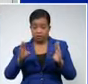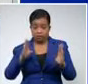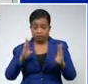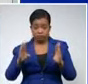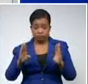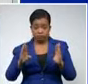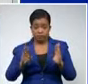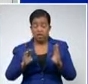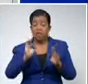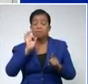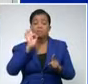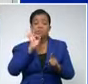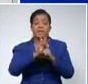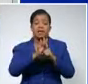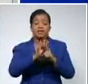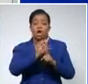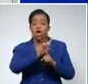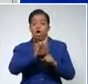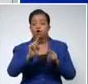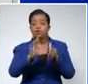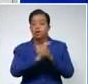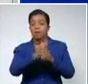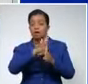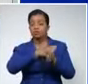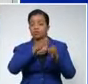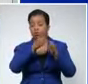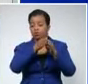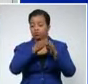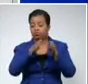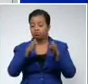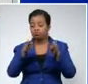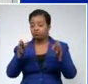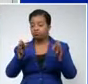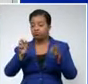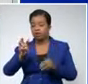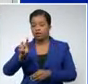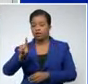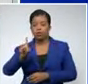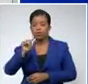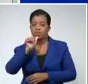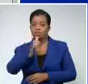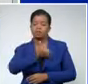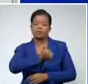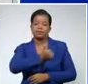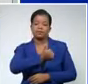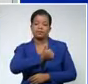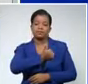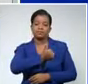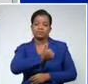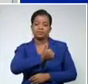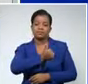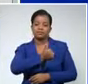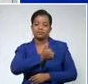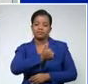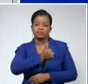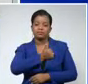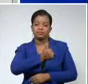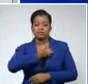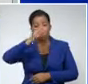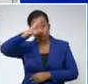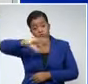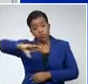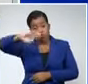marzo, que fueron los primeros casos, hasta el 31 de diciembre, pues en Cuba se diagnosticaron